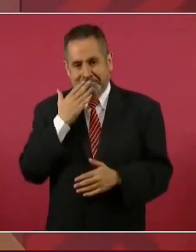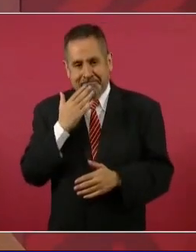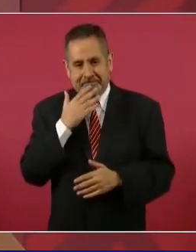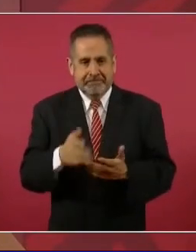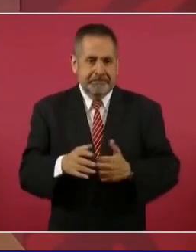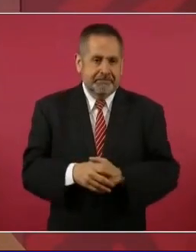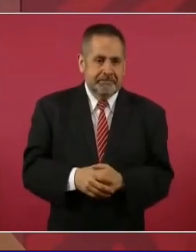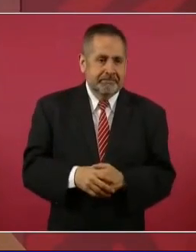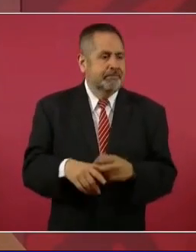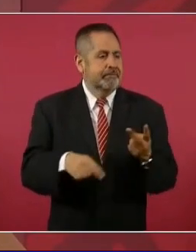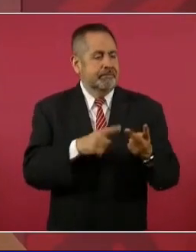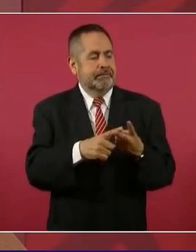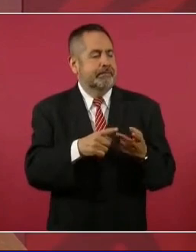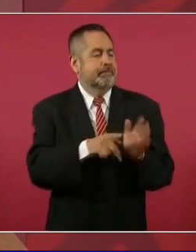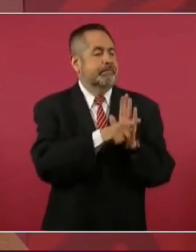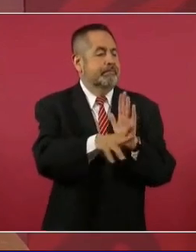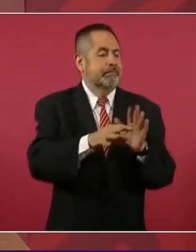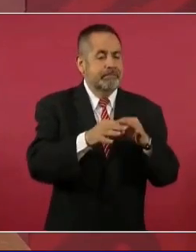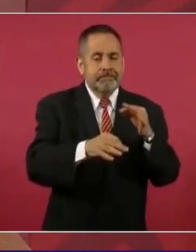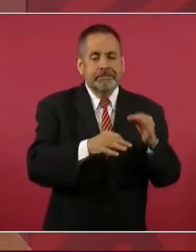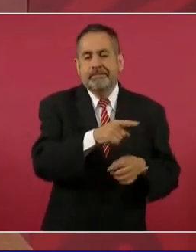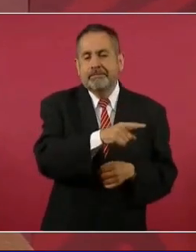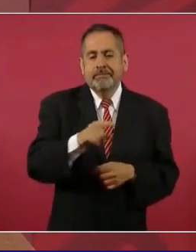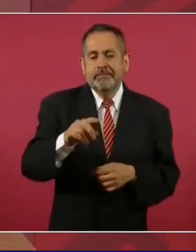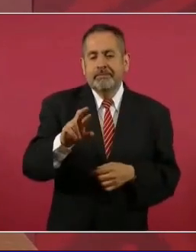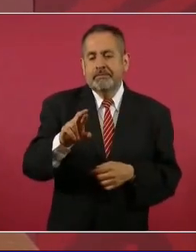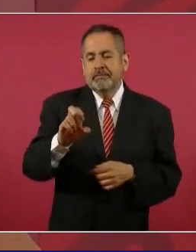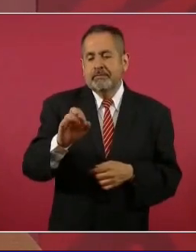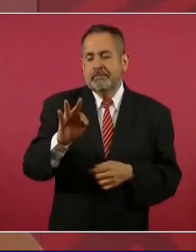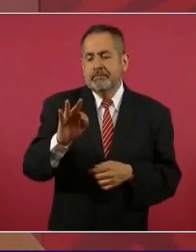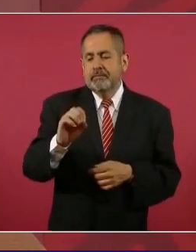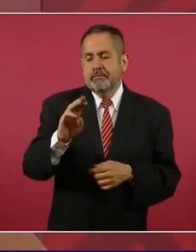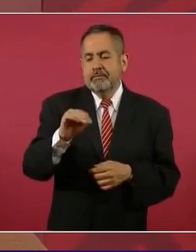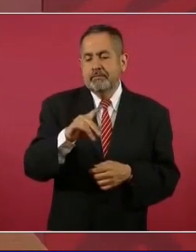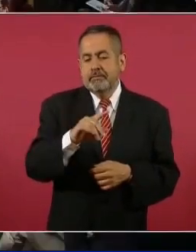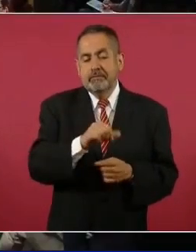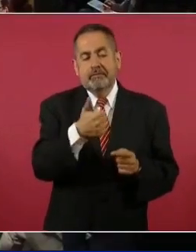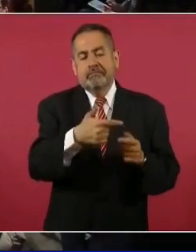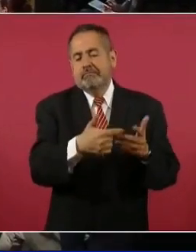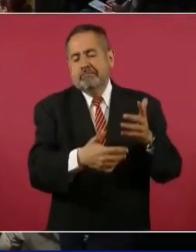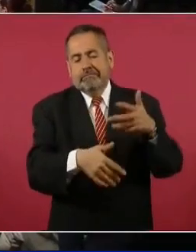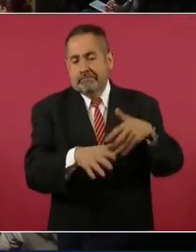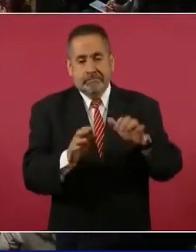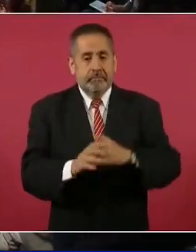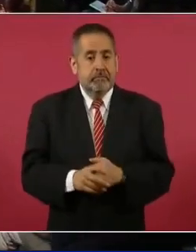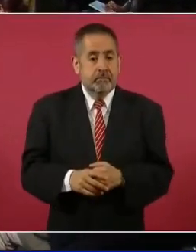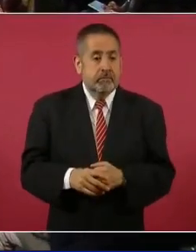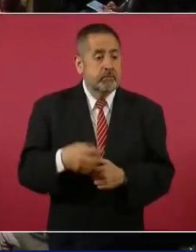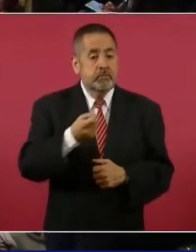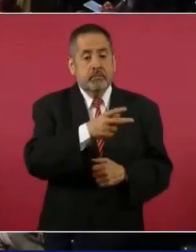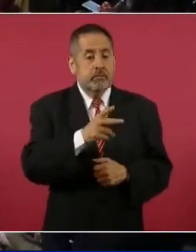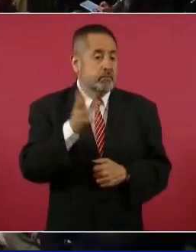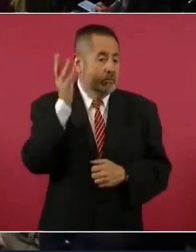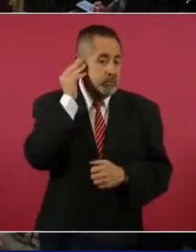Ya ni hablemos del Reforma y de otros. Y conductores de